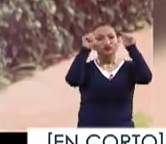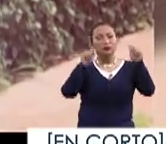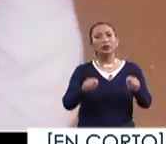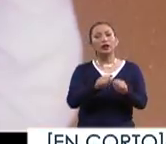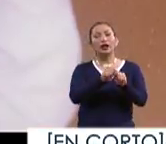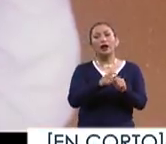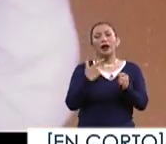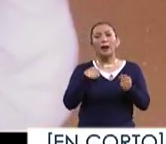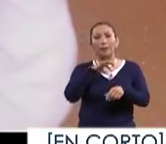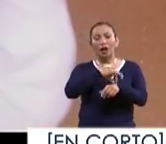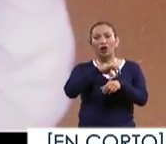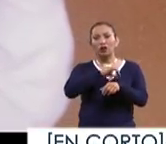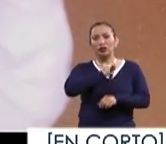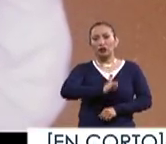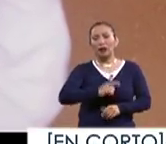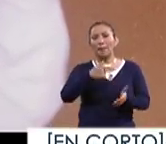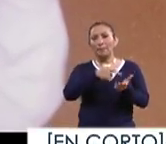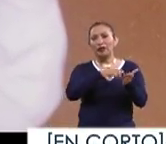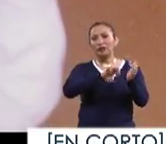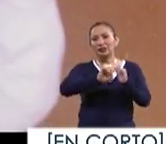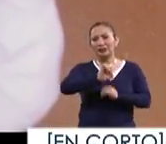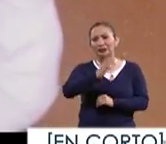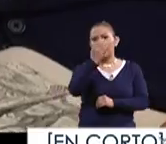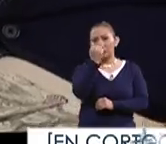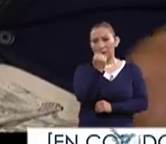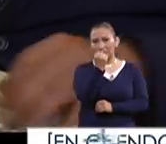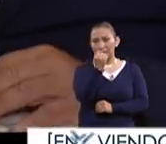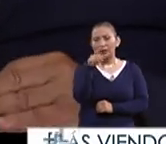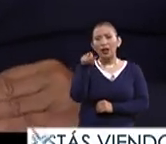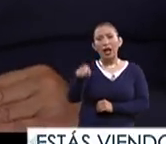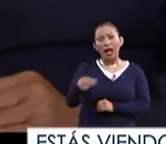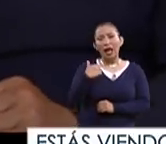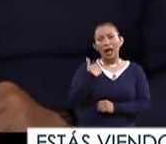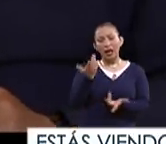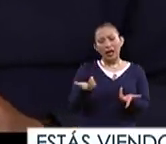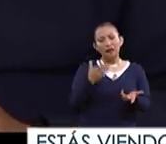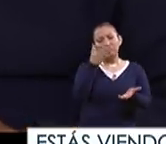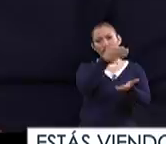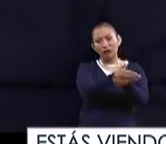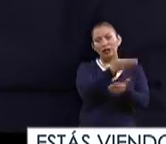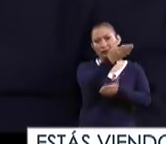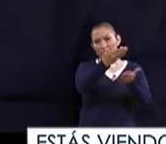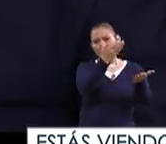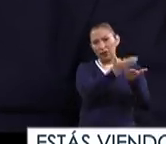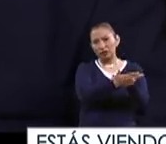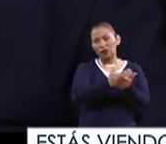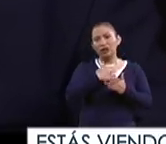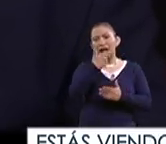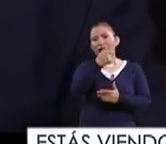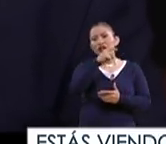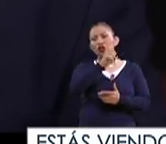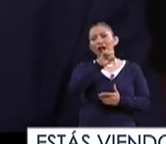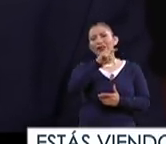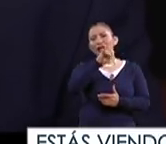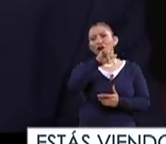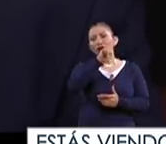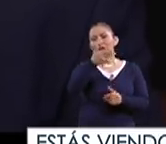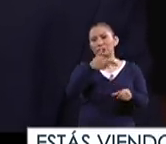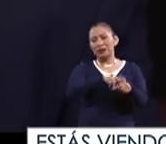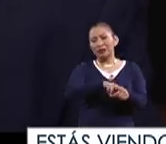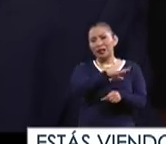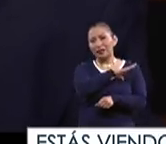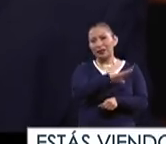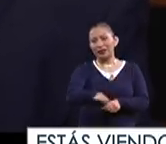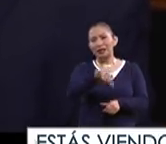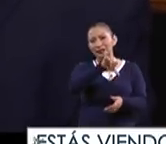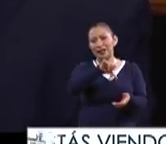de médico cirujano en 1969. Fue cirujano adscrito al Servicio de Gastroenterología del Hospital General